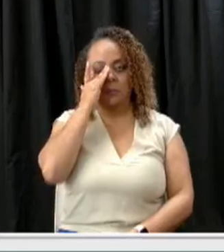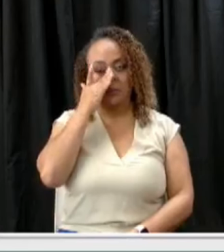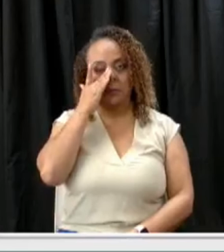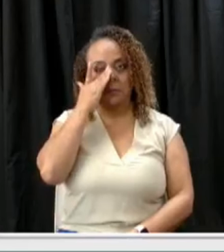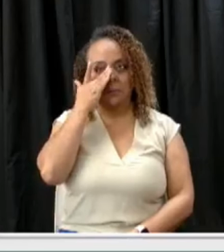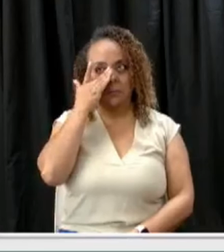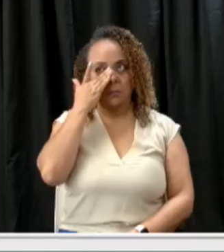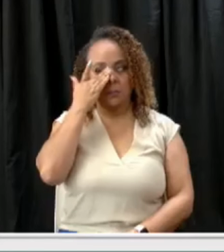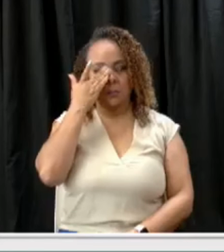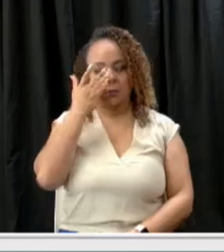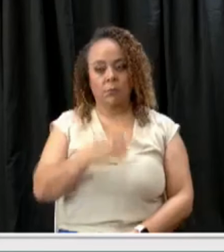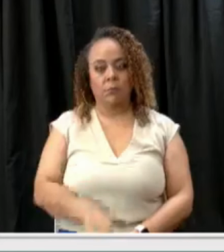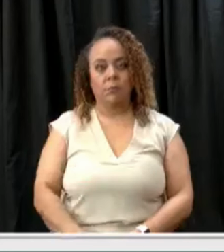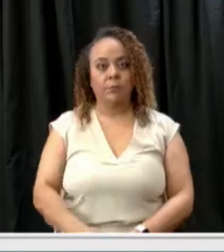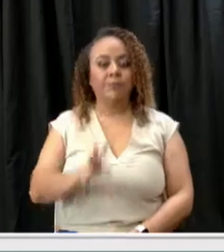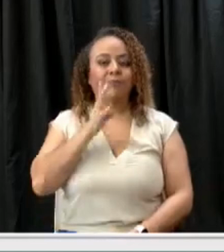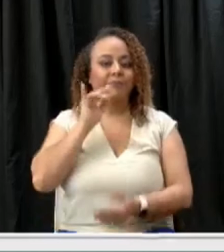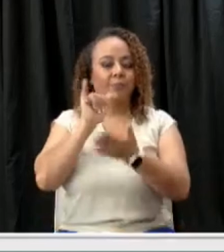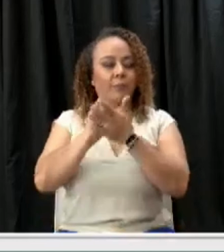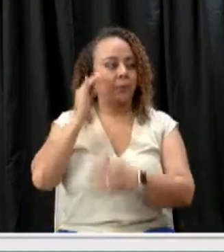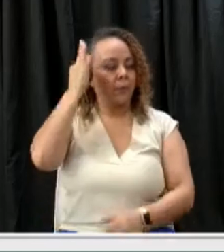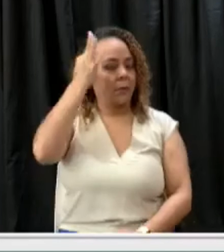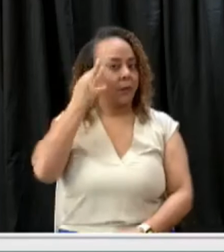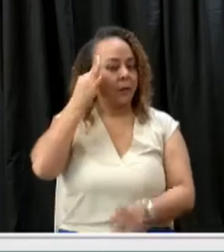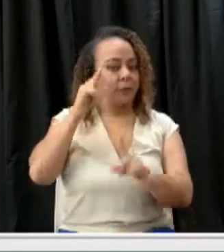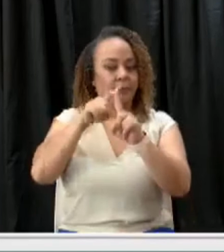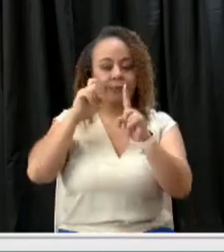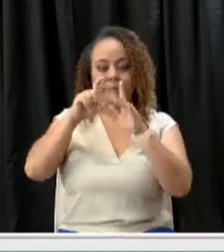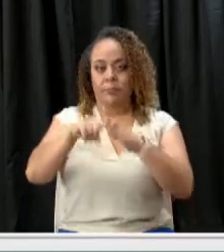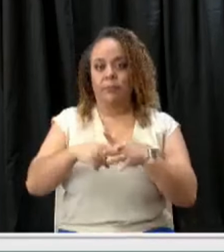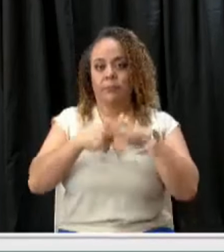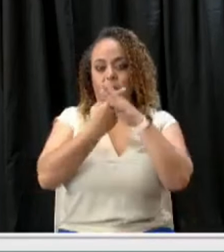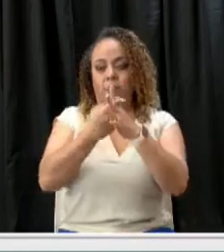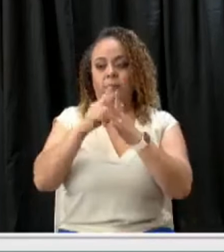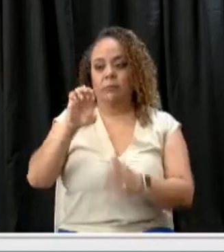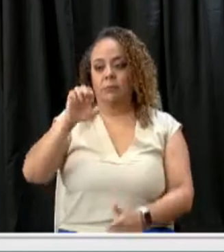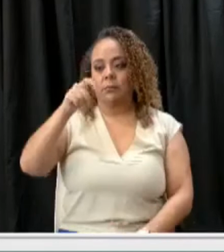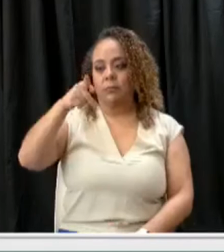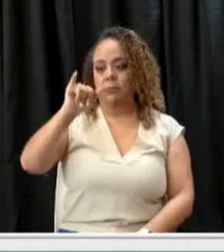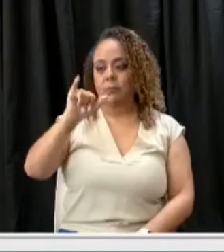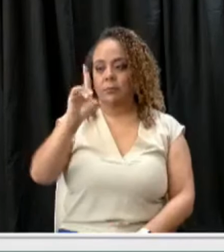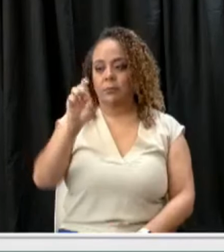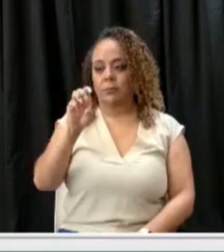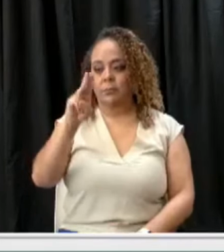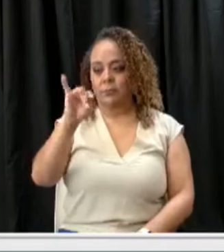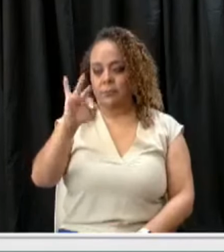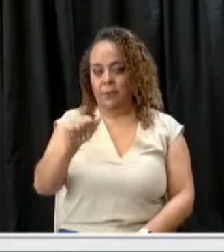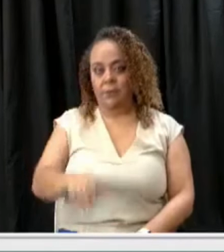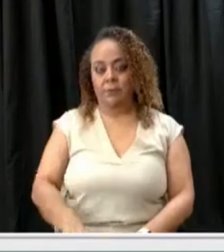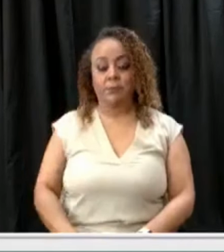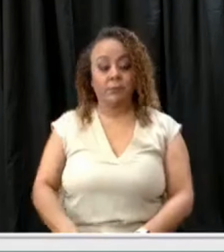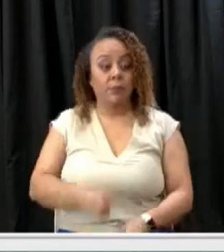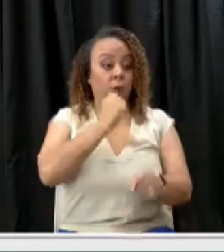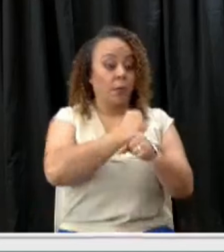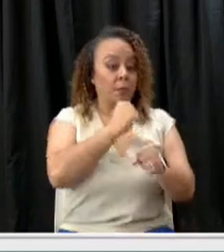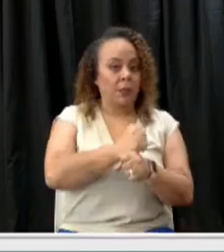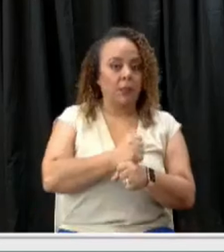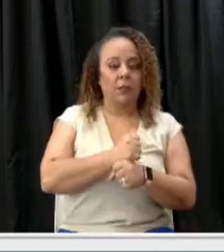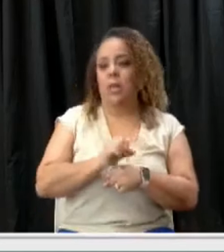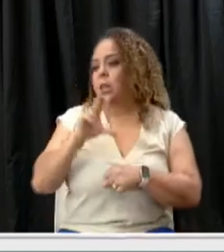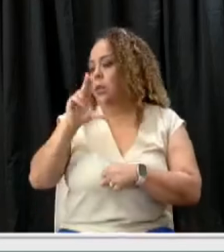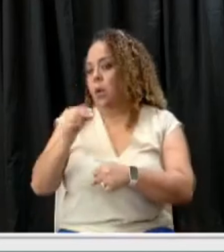Nos habla sobre esta hipótesis desde el inicio de la epidemia, ocupacionales y no